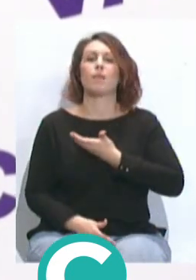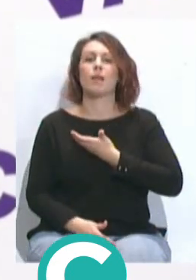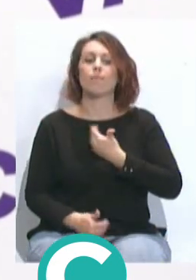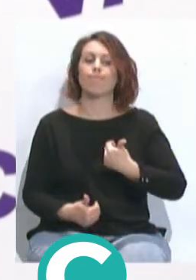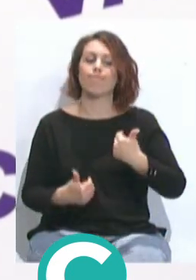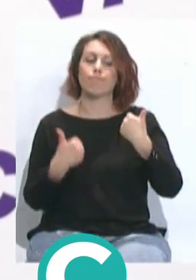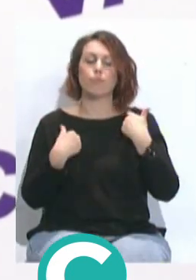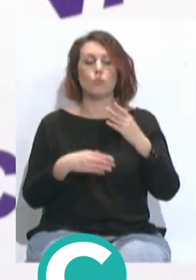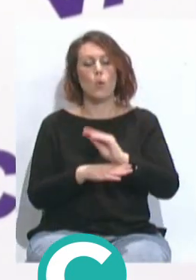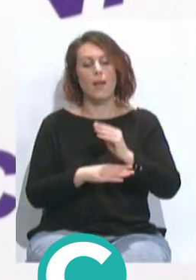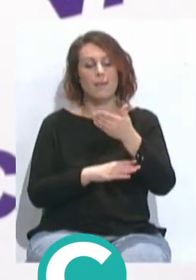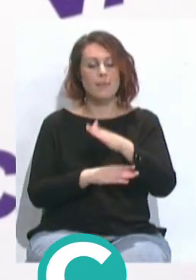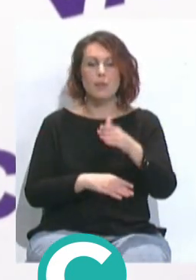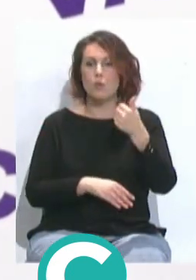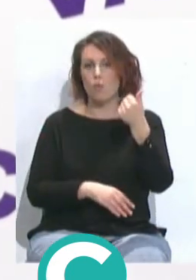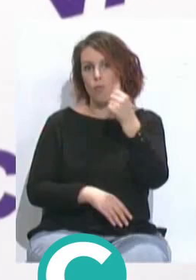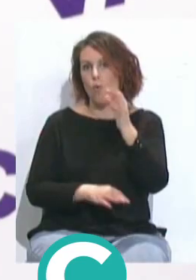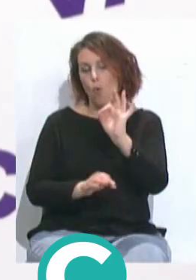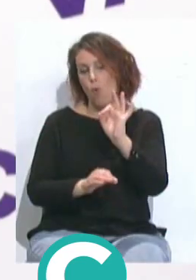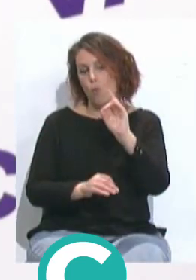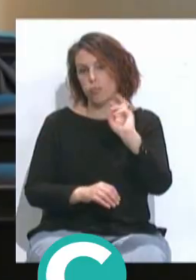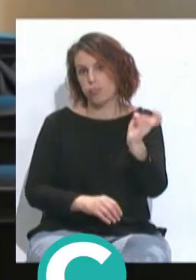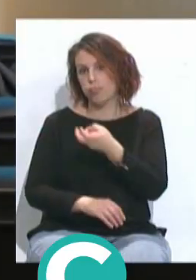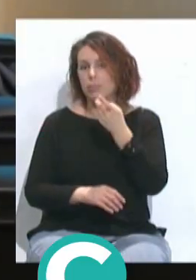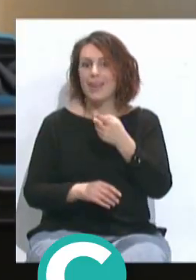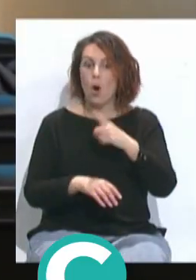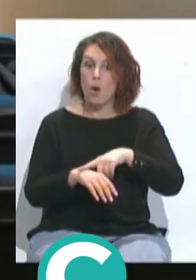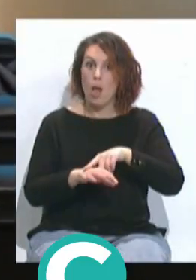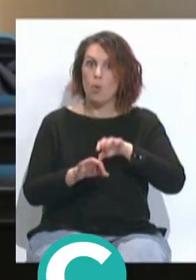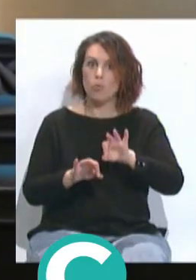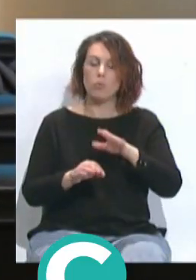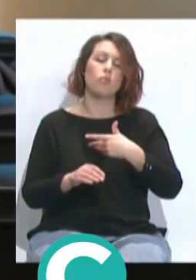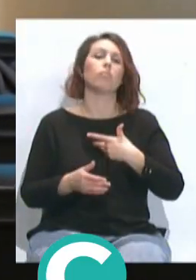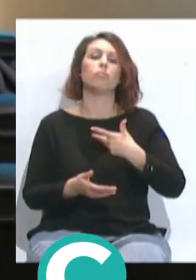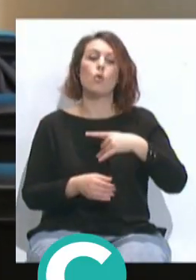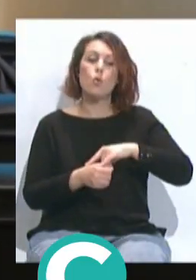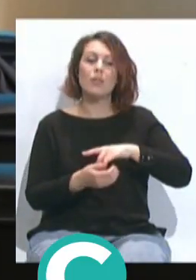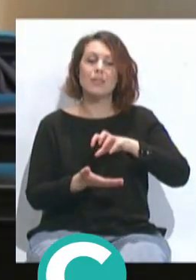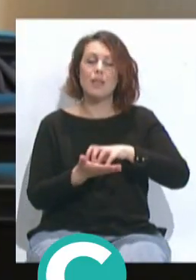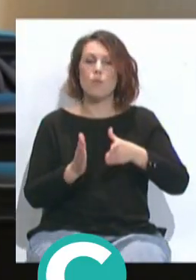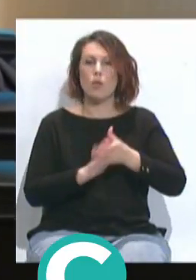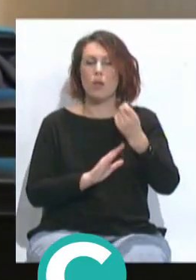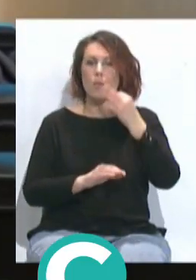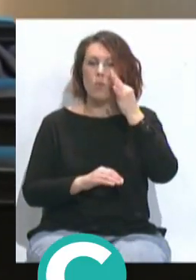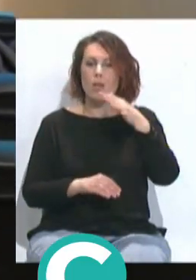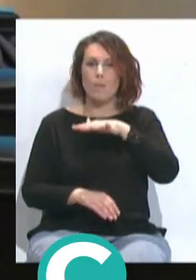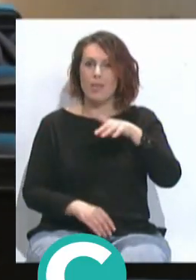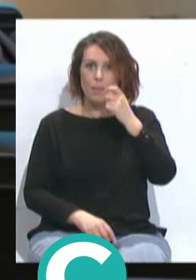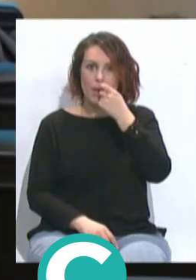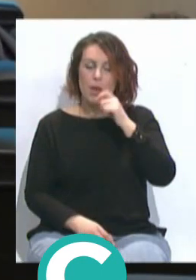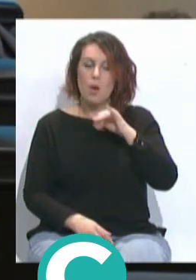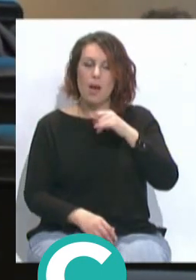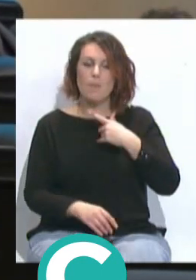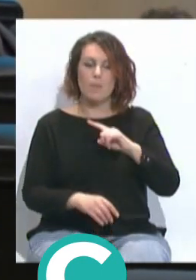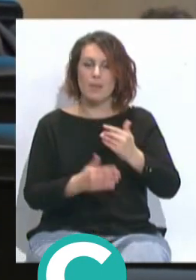se encargarían de cuidar a ese niño o a esos niños durante esas horas. Este lunes, la sede de la Fundación de la Mujer en la Plaza del Palillero ha acogido la